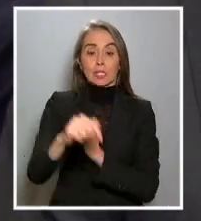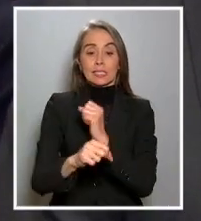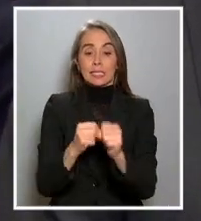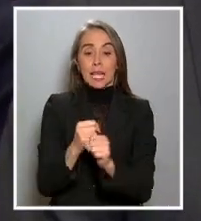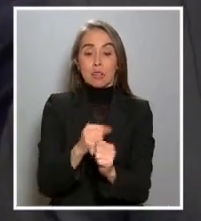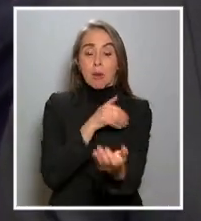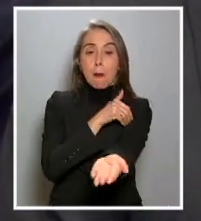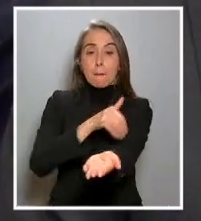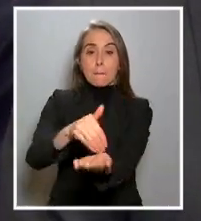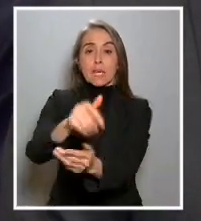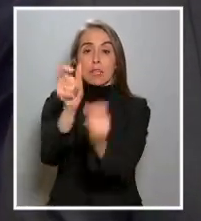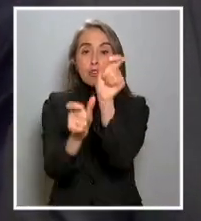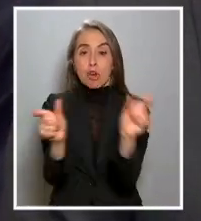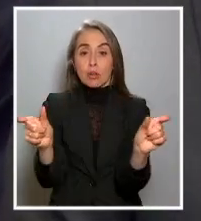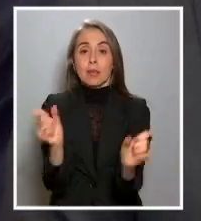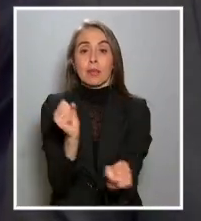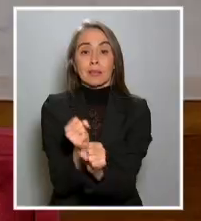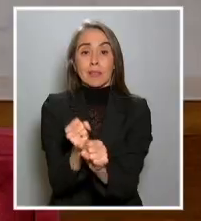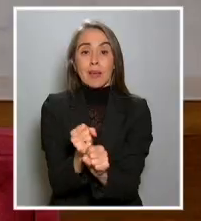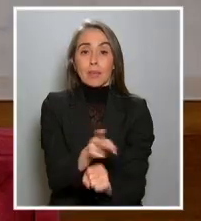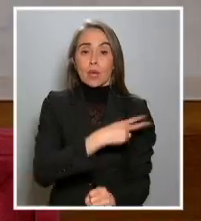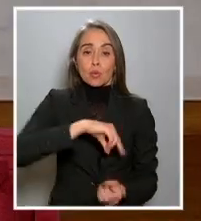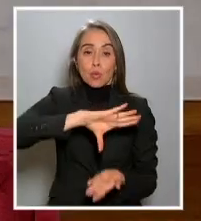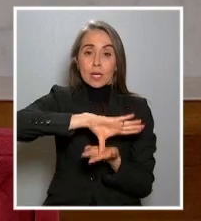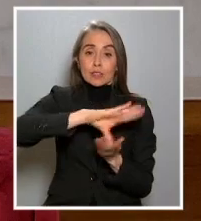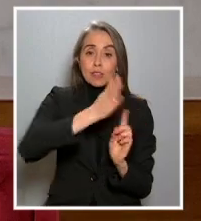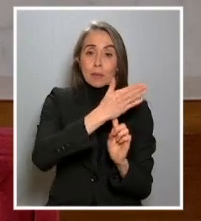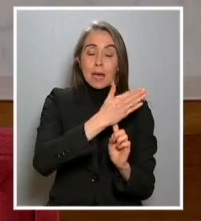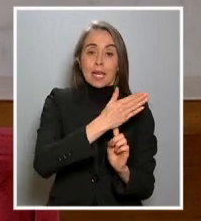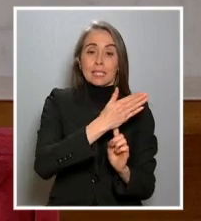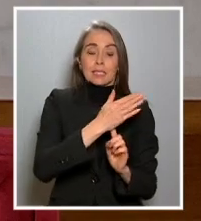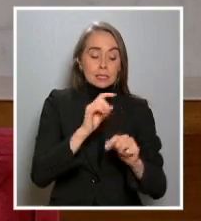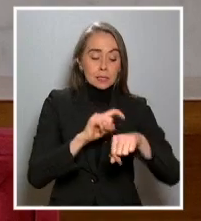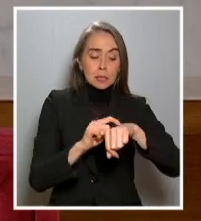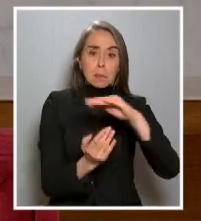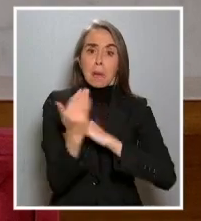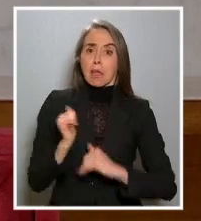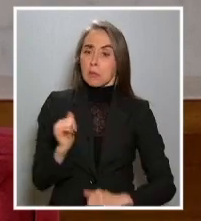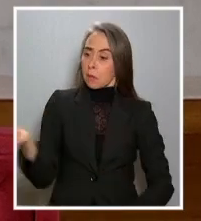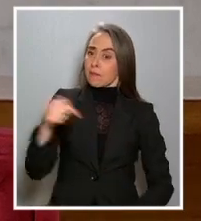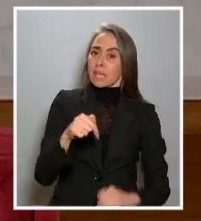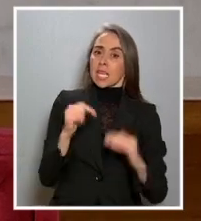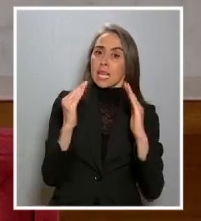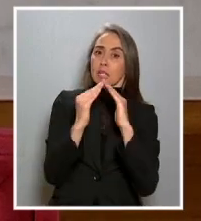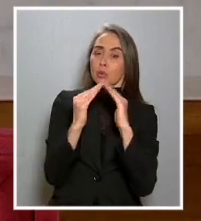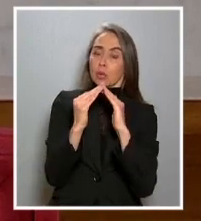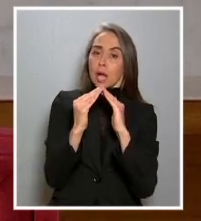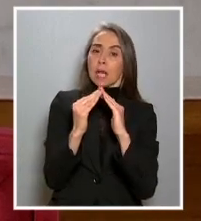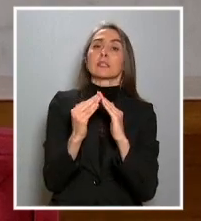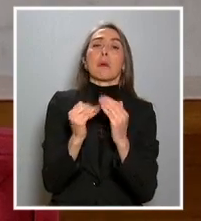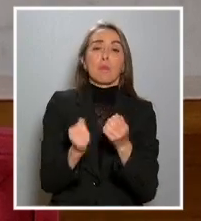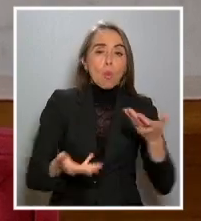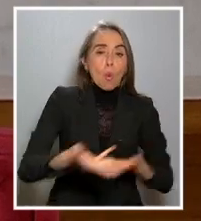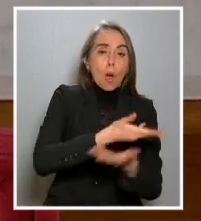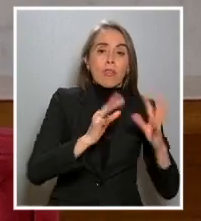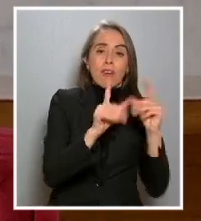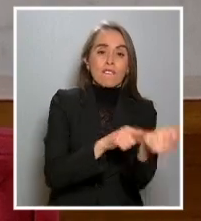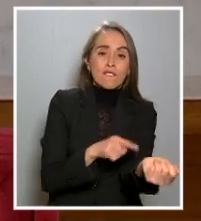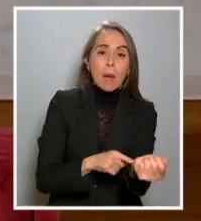son millones los trabajadores de nuestra patria que están llegando más temprano a la casa para poder construir familia y para poder